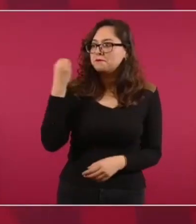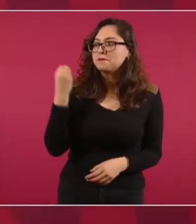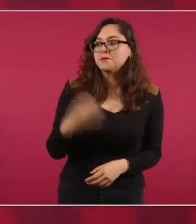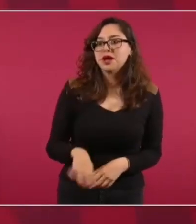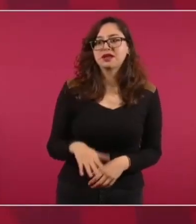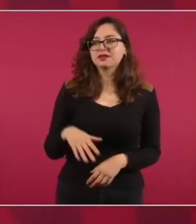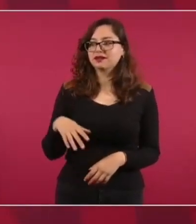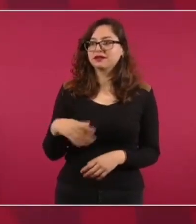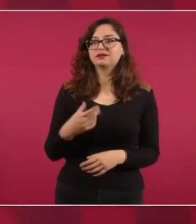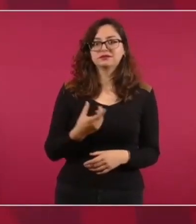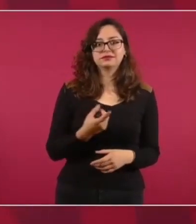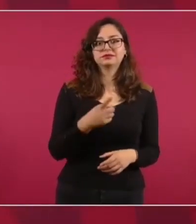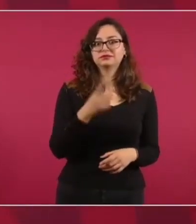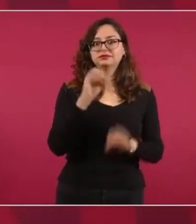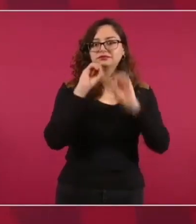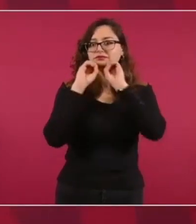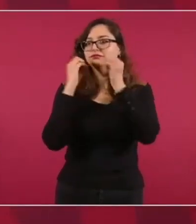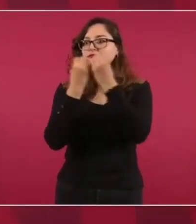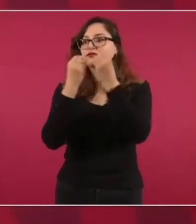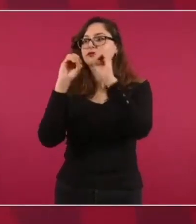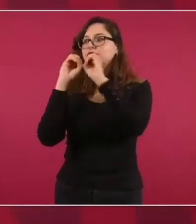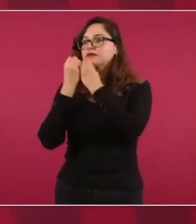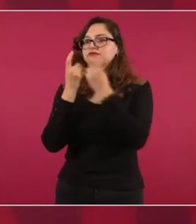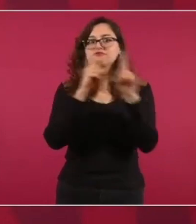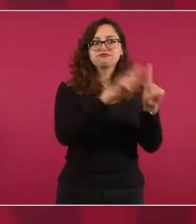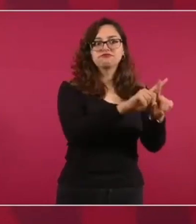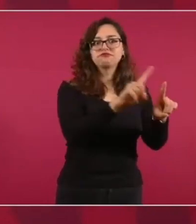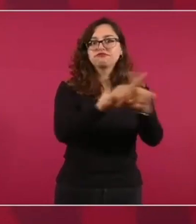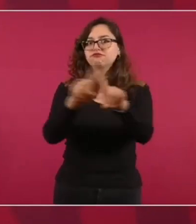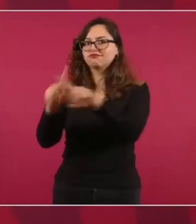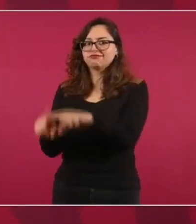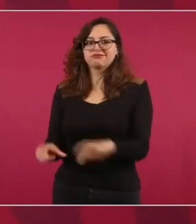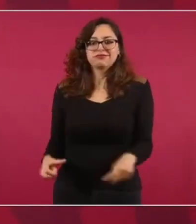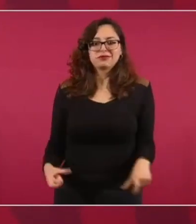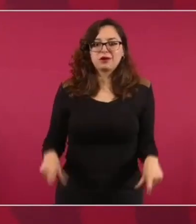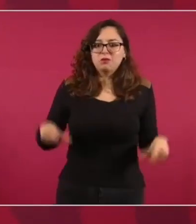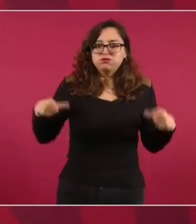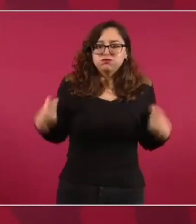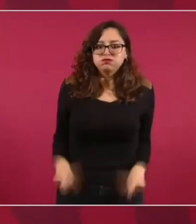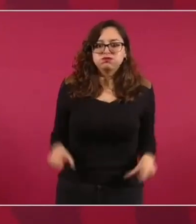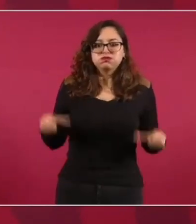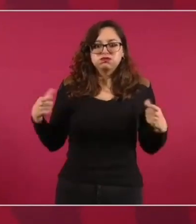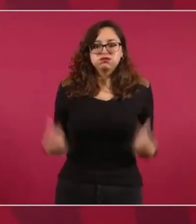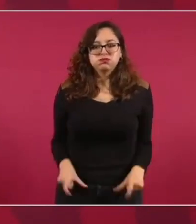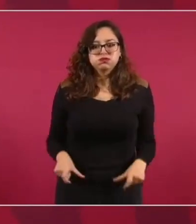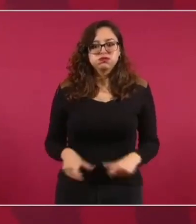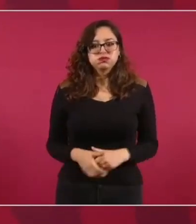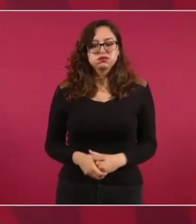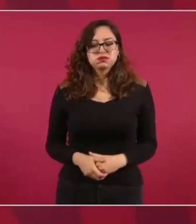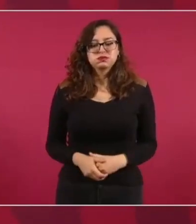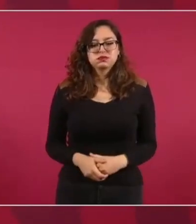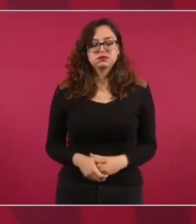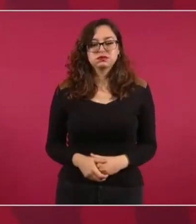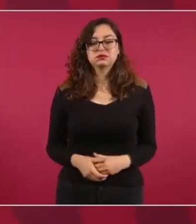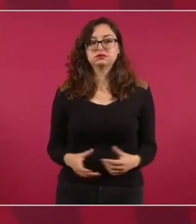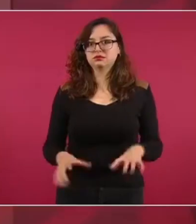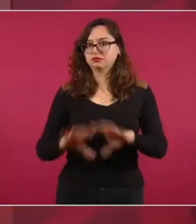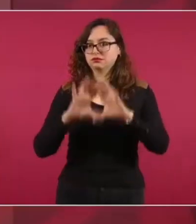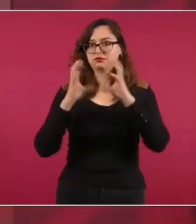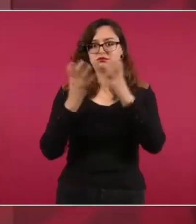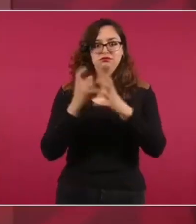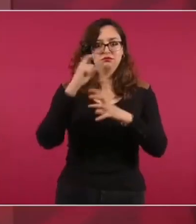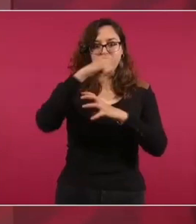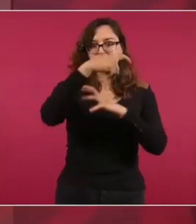Esto durante el periodo neoliberal en el mundo. Entonces